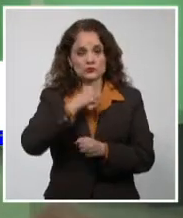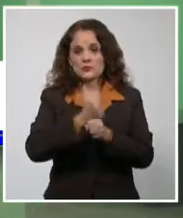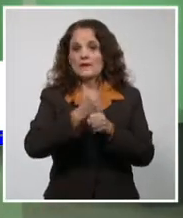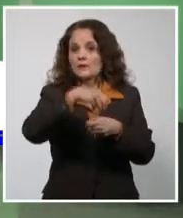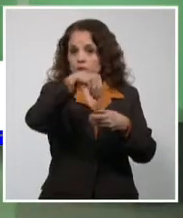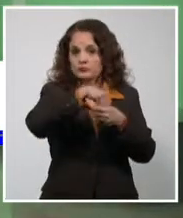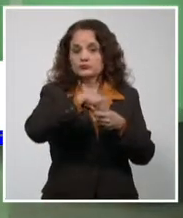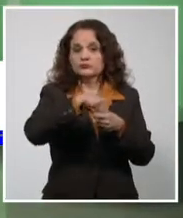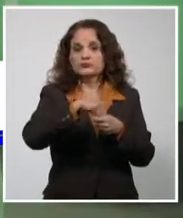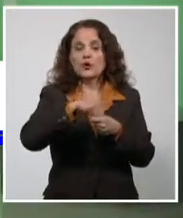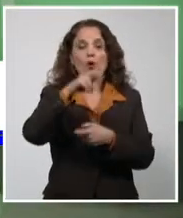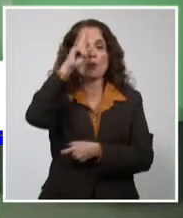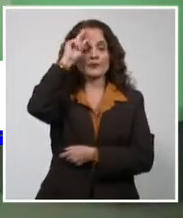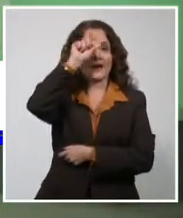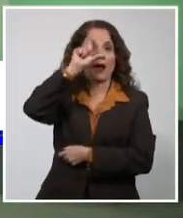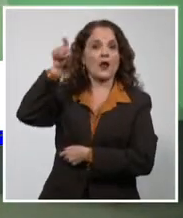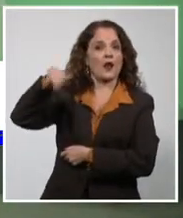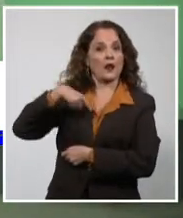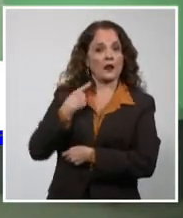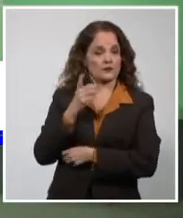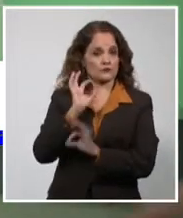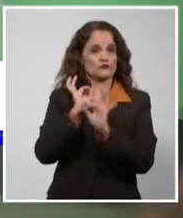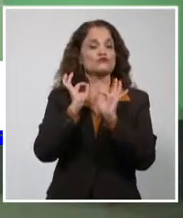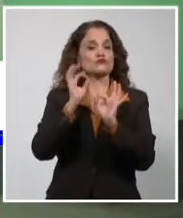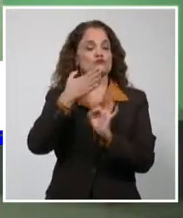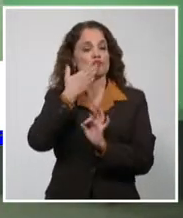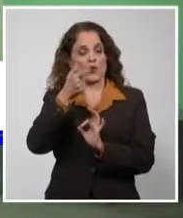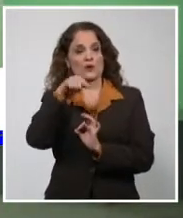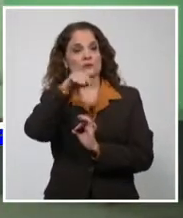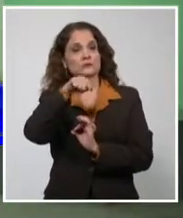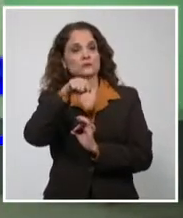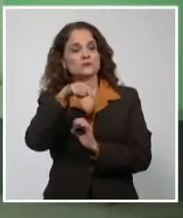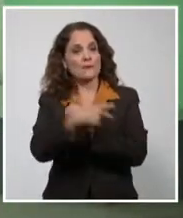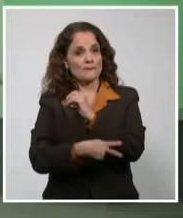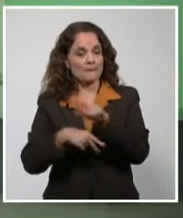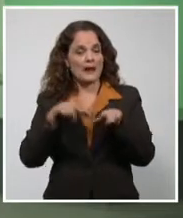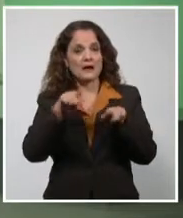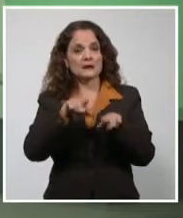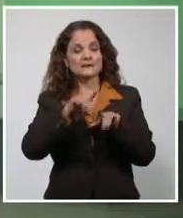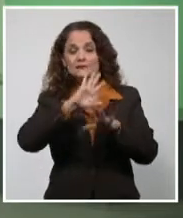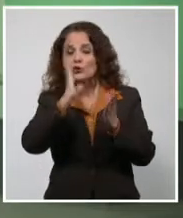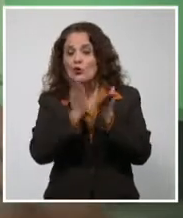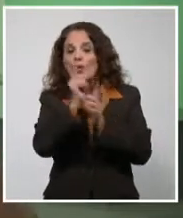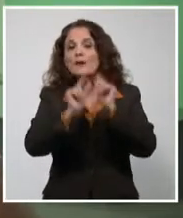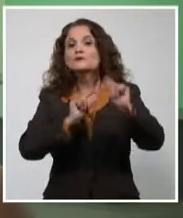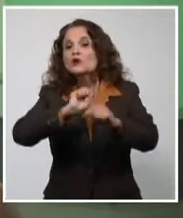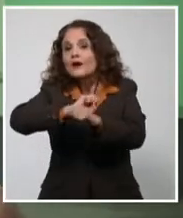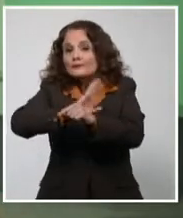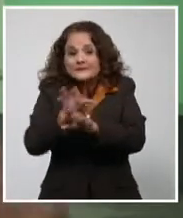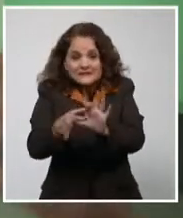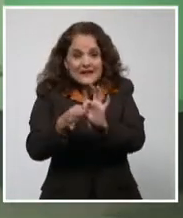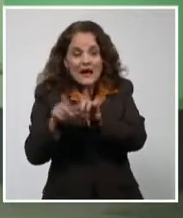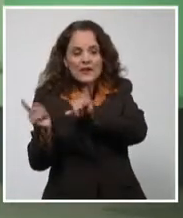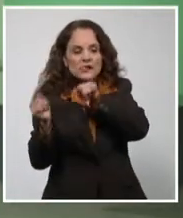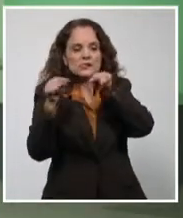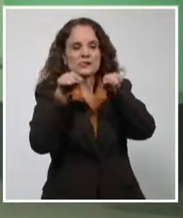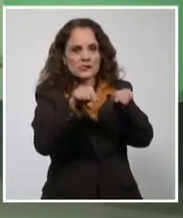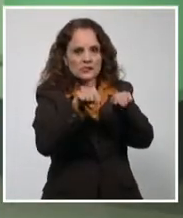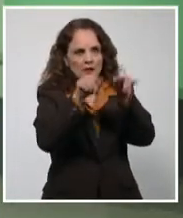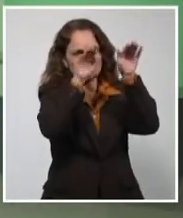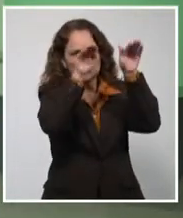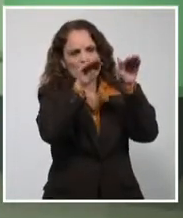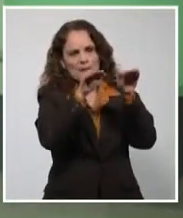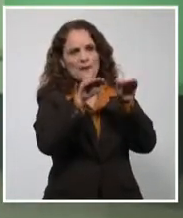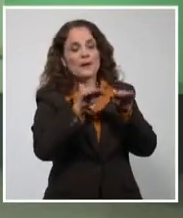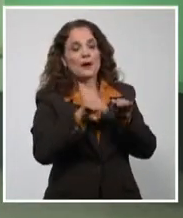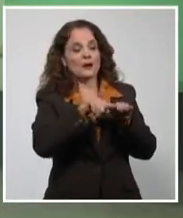donde generalmente iban todos los casos graves de coronavirus. Ahí tuvimos en terapia intensiva, que es específicamente el área donde yo